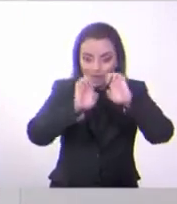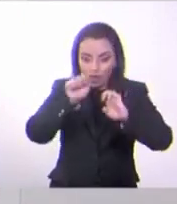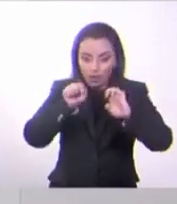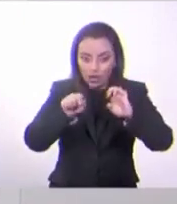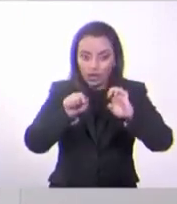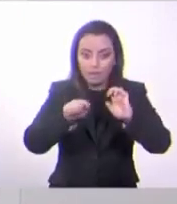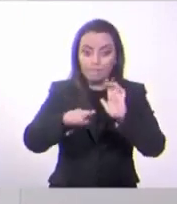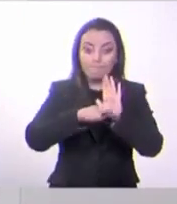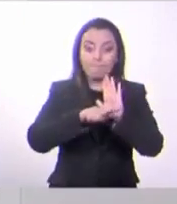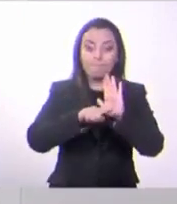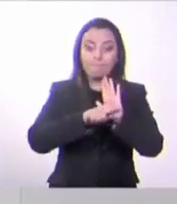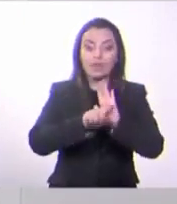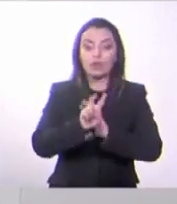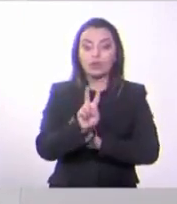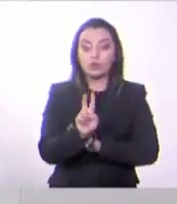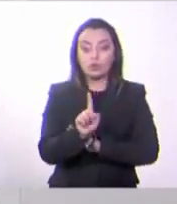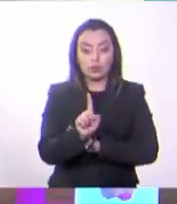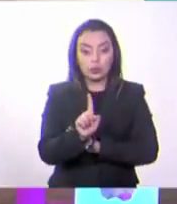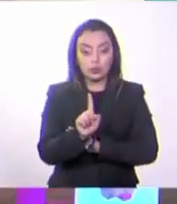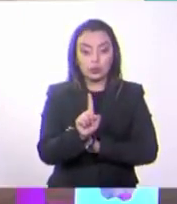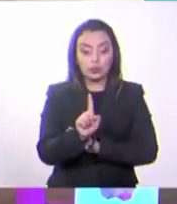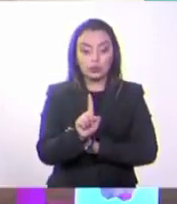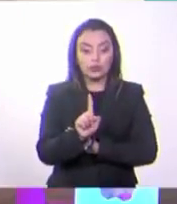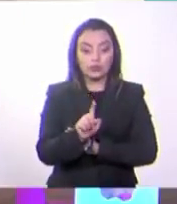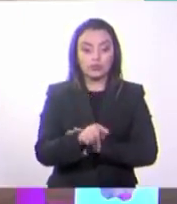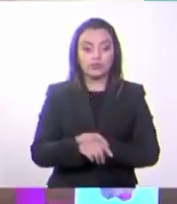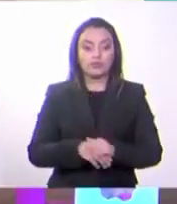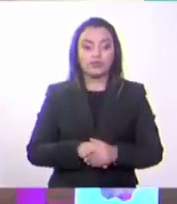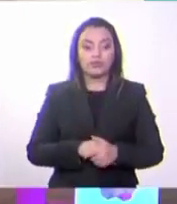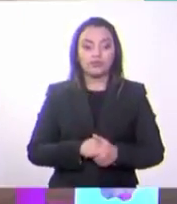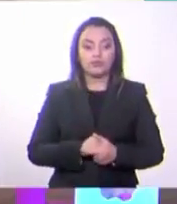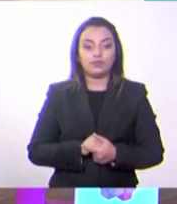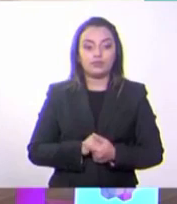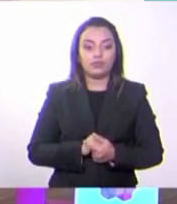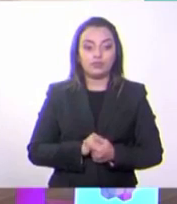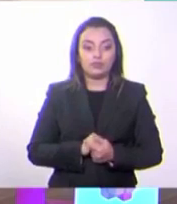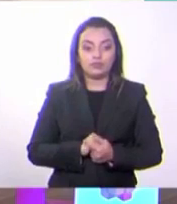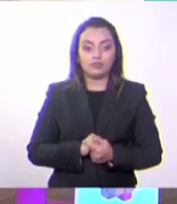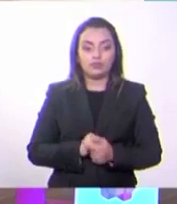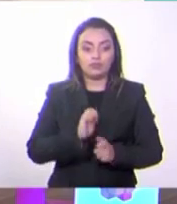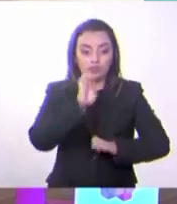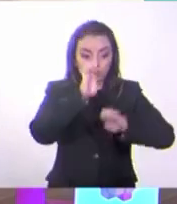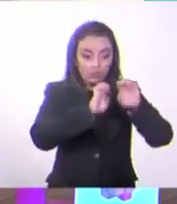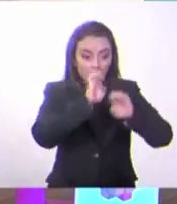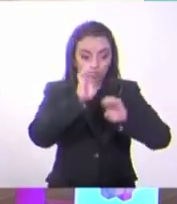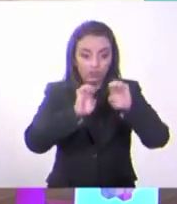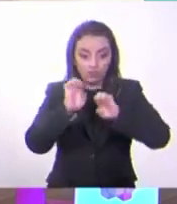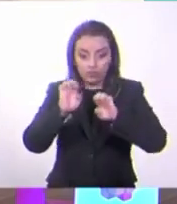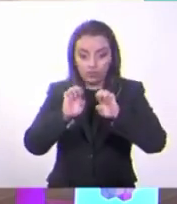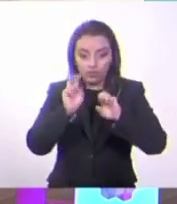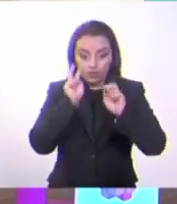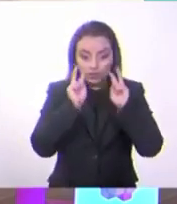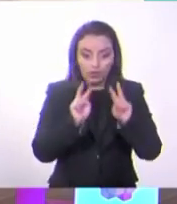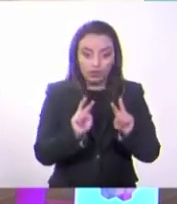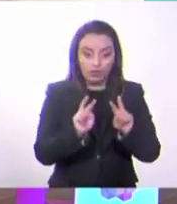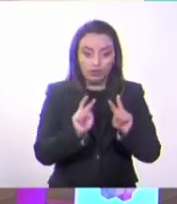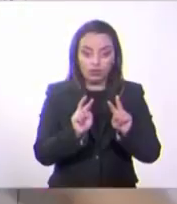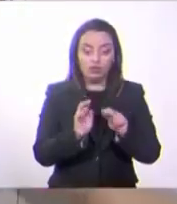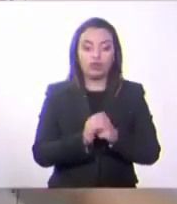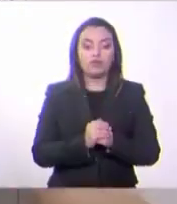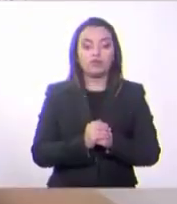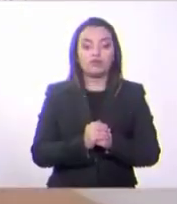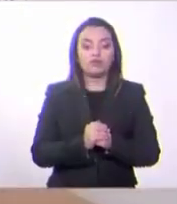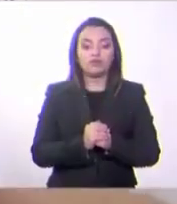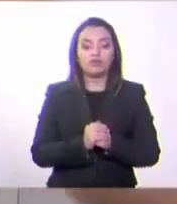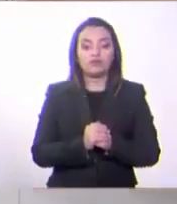1? menos 1. Quiero ver si entiendo. Estoy buscando un valor en el eje X,